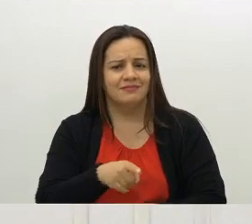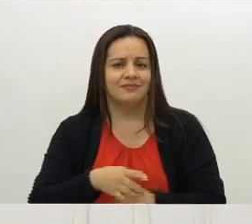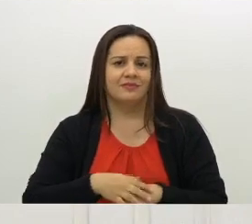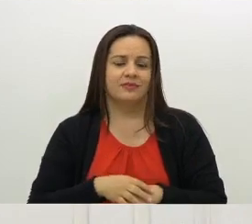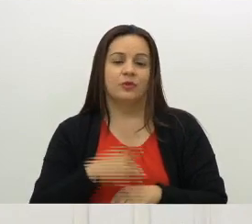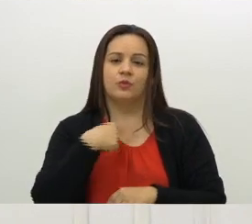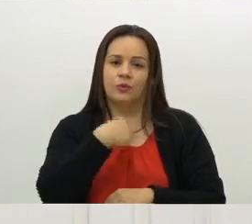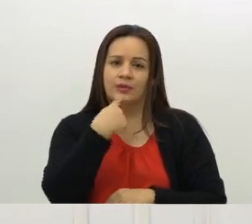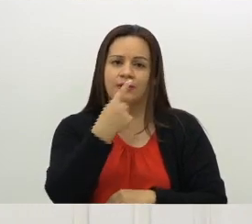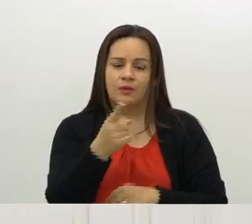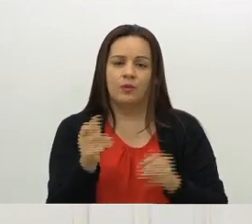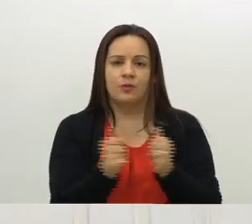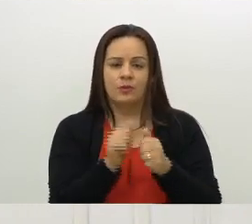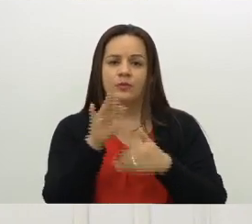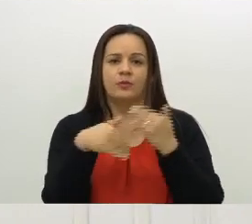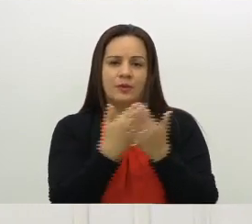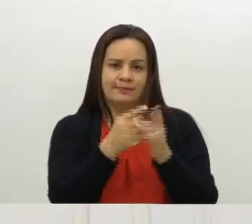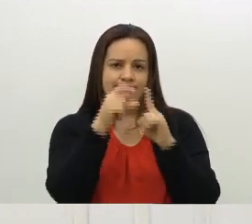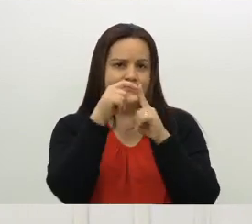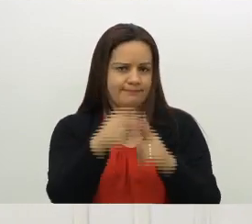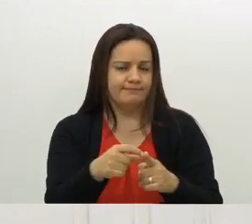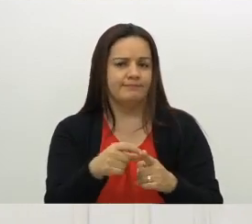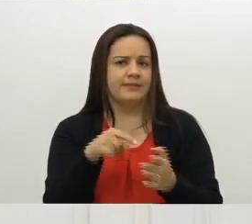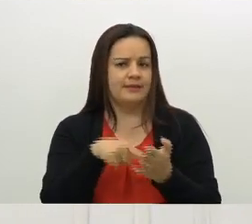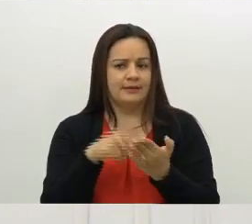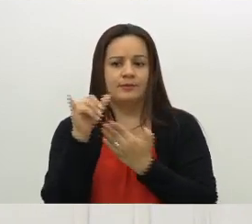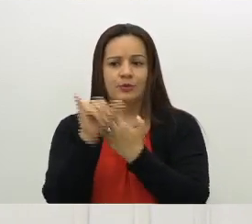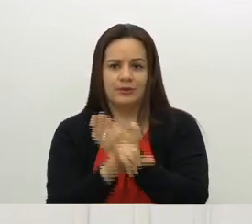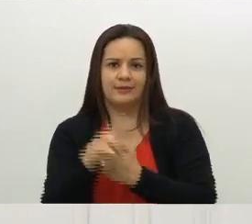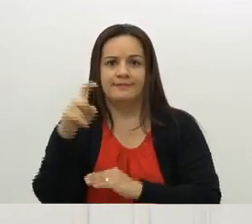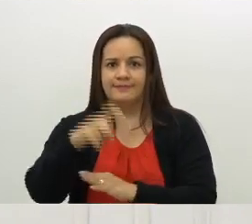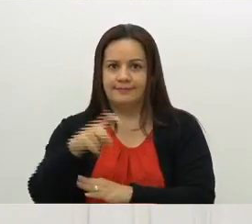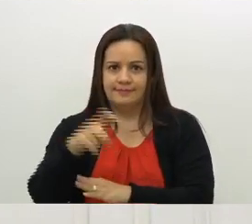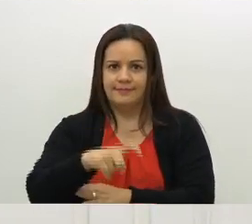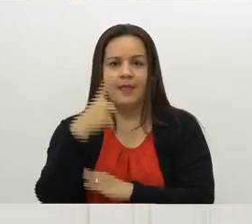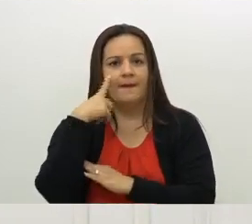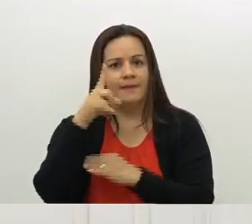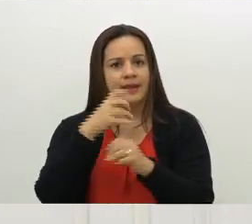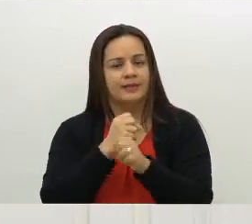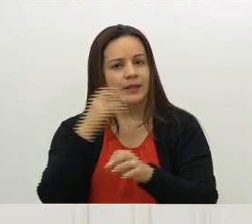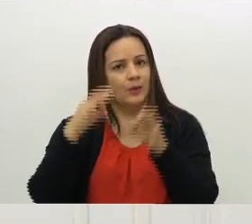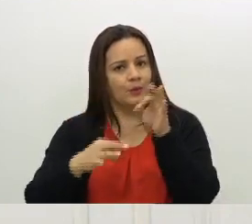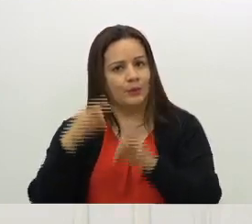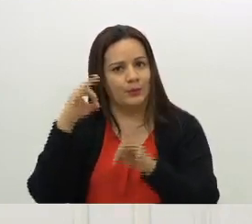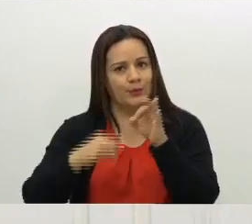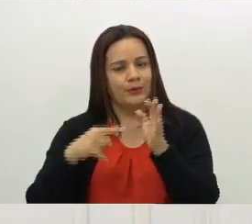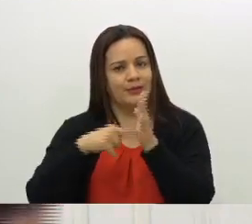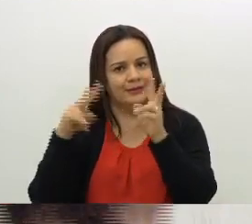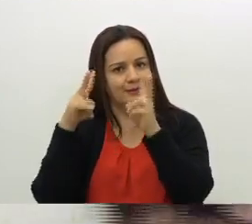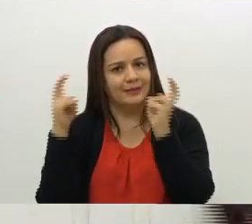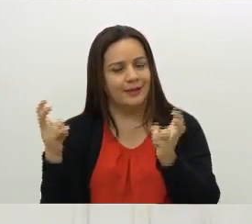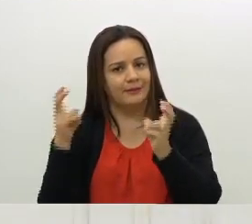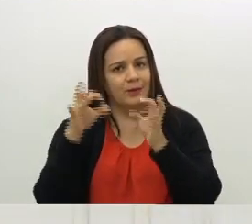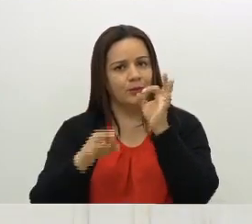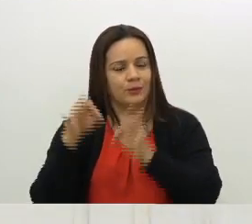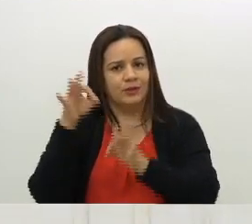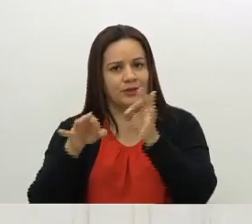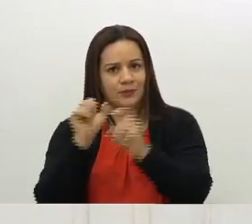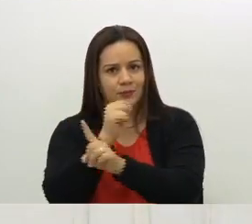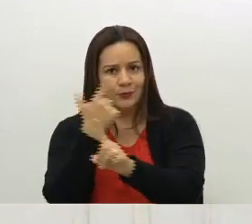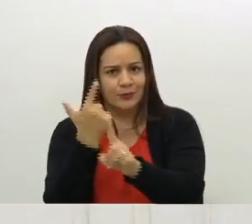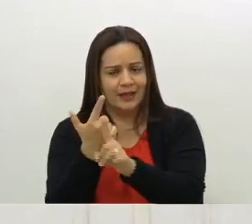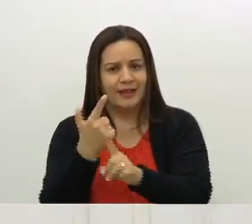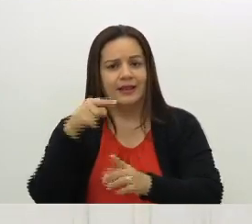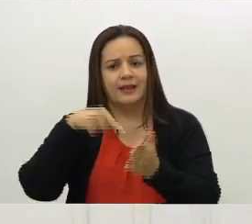Y lo digo aquí con todas las palabras. Es un proyecto necesario para hacer justicia, es un tema de justicia social y eso